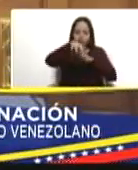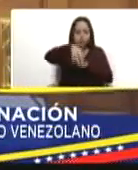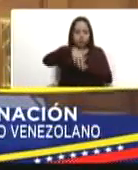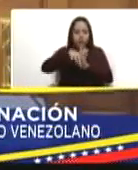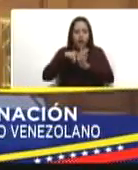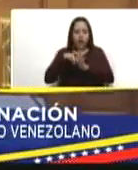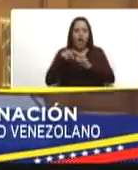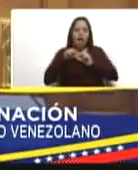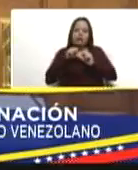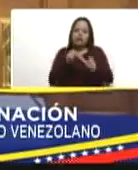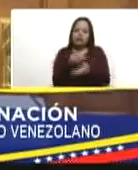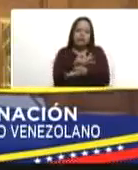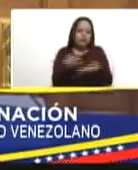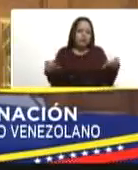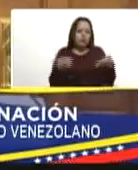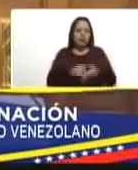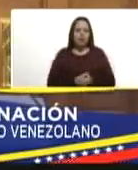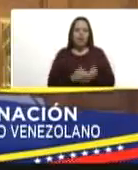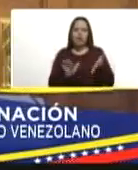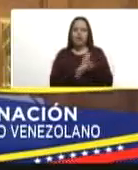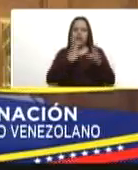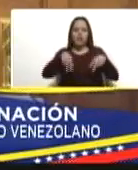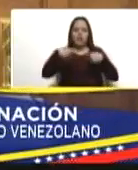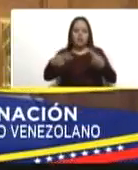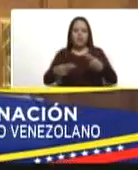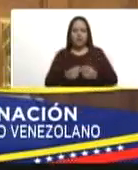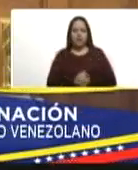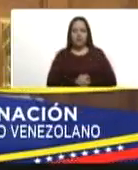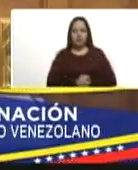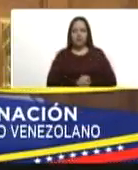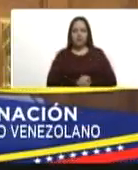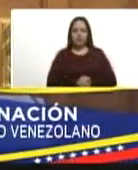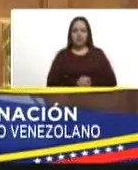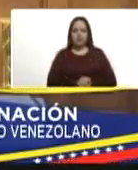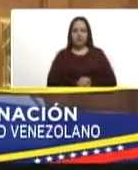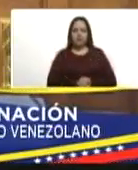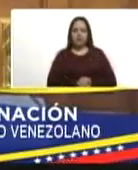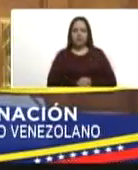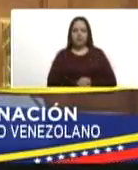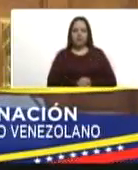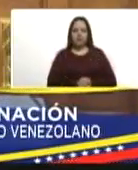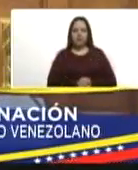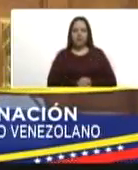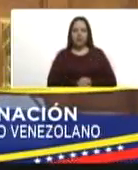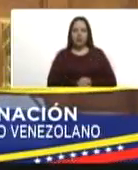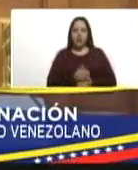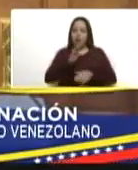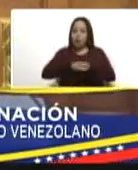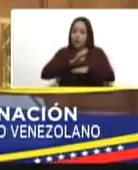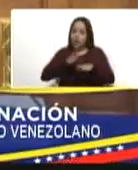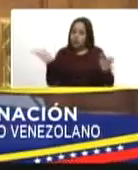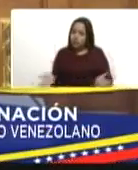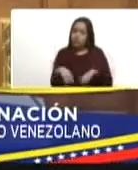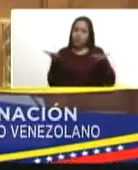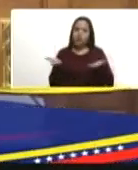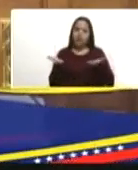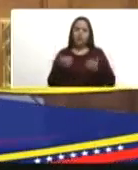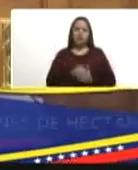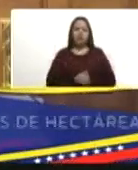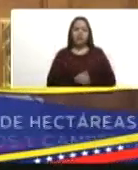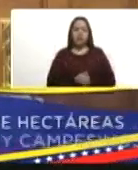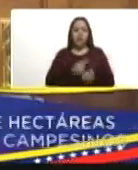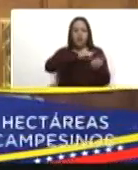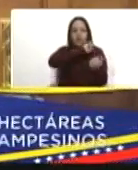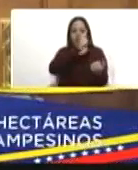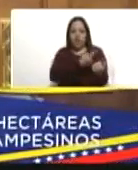siendo un éxito de la innovación no dogmática porque estimula promueve y